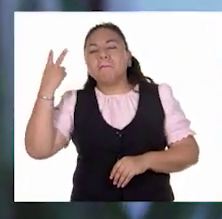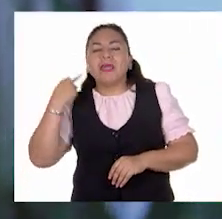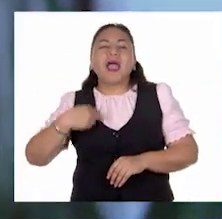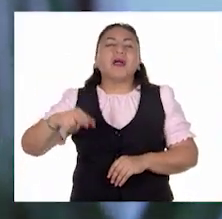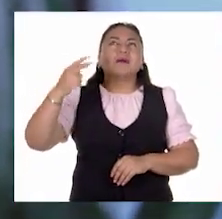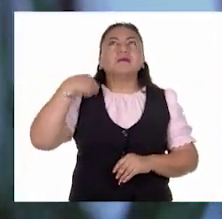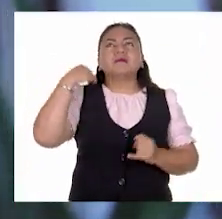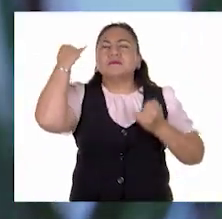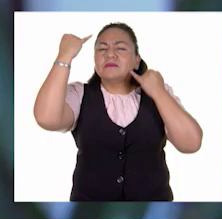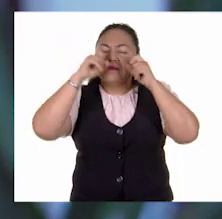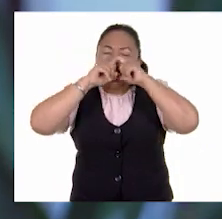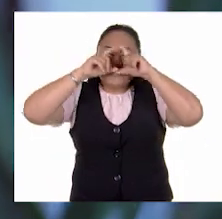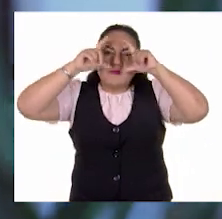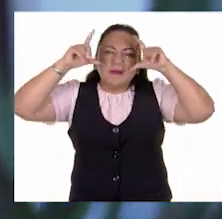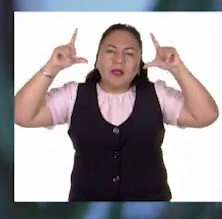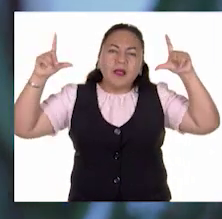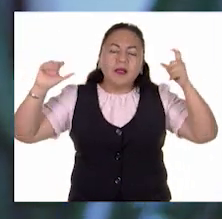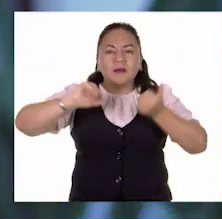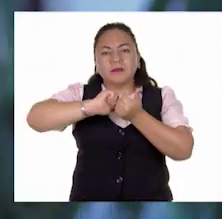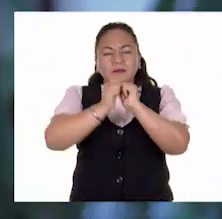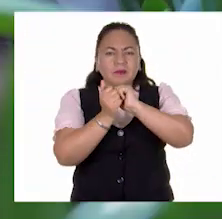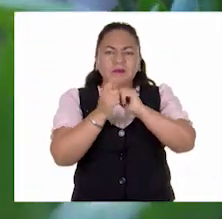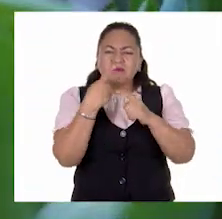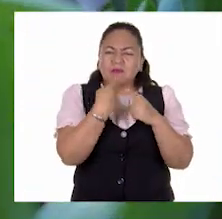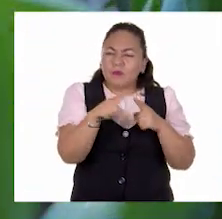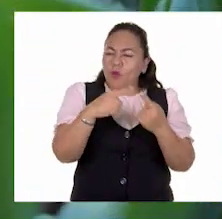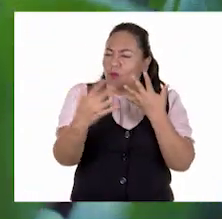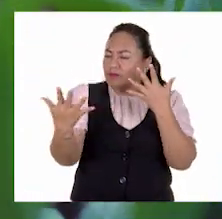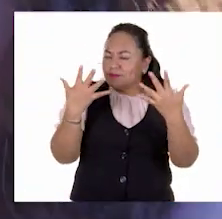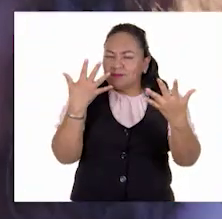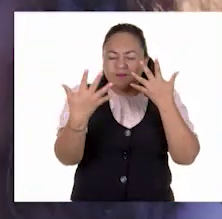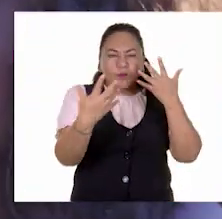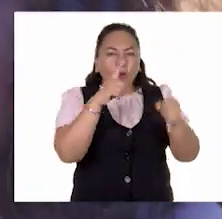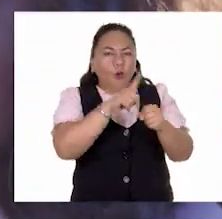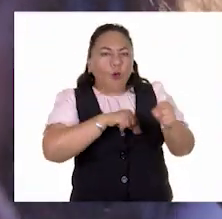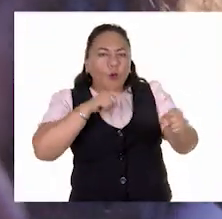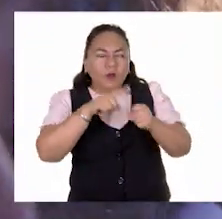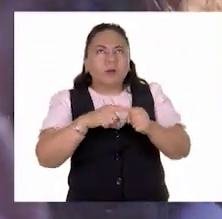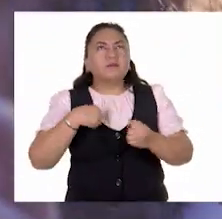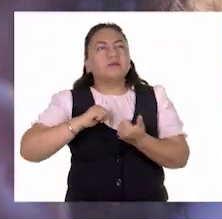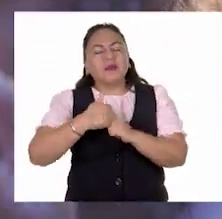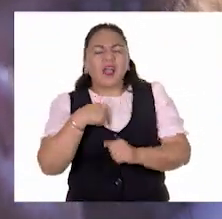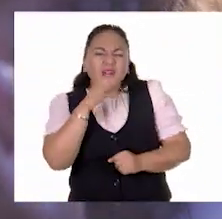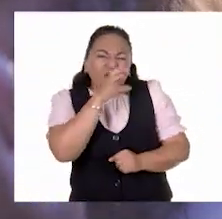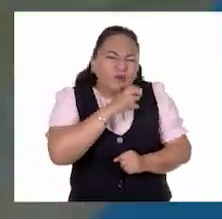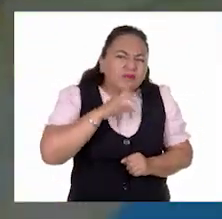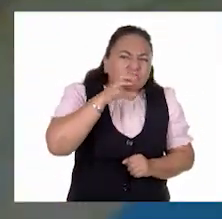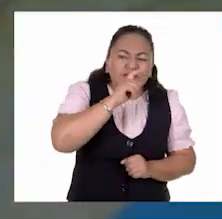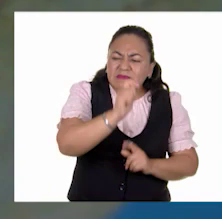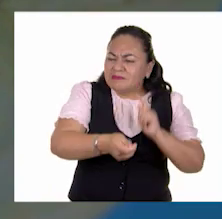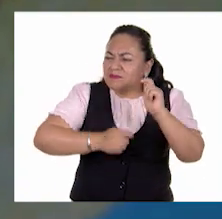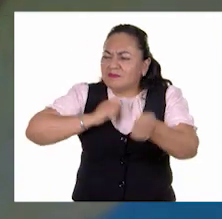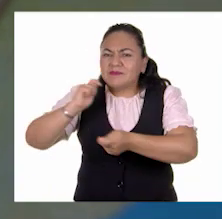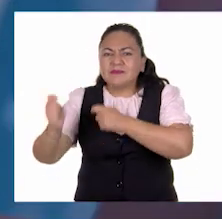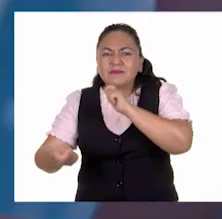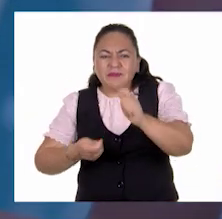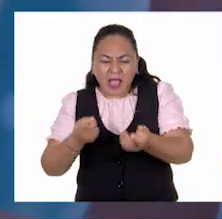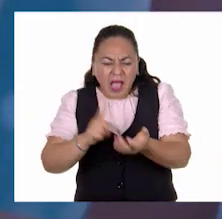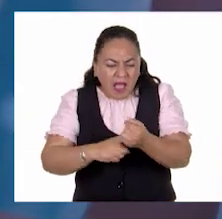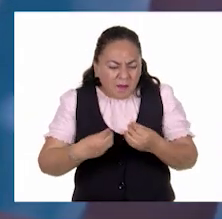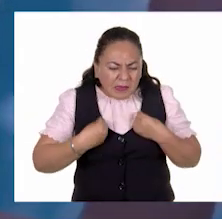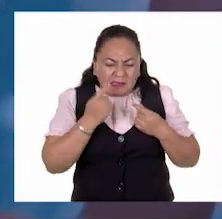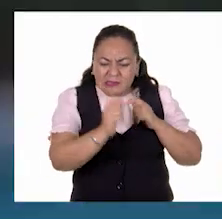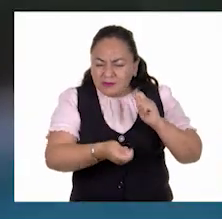mi imaginación se convertía en un universo de colores y siempre despertó la curiosidad por el mundo y todos los seres que lo